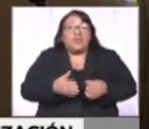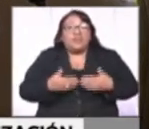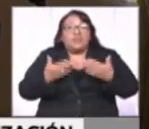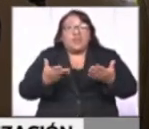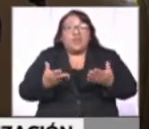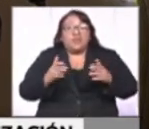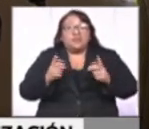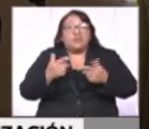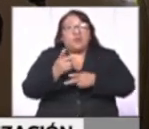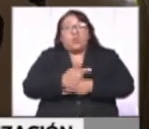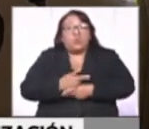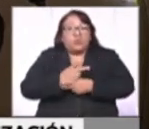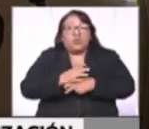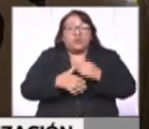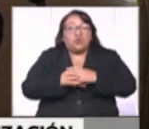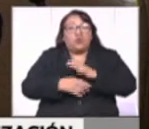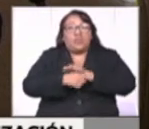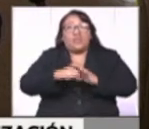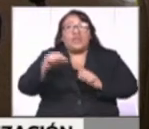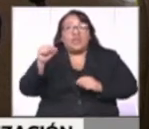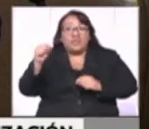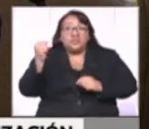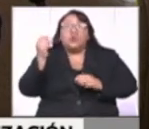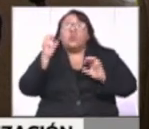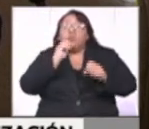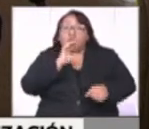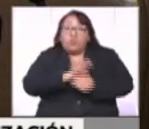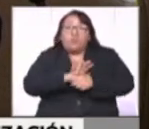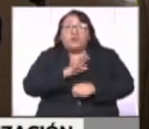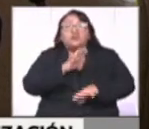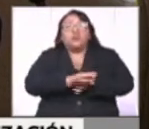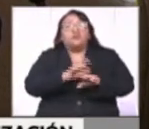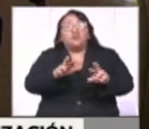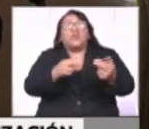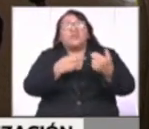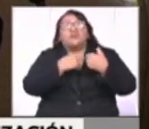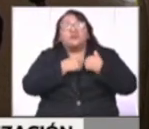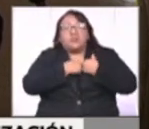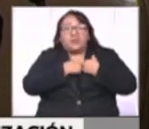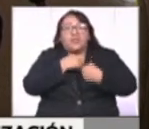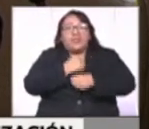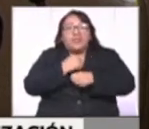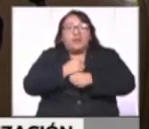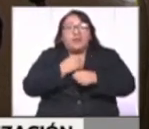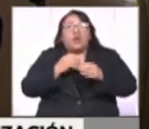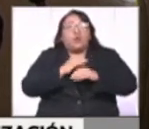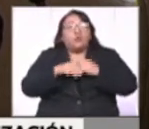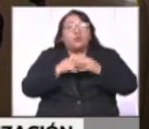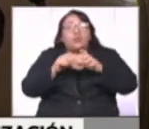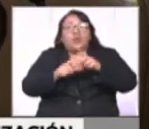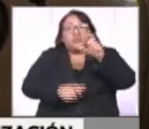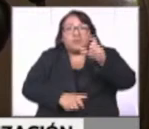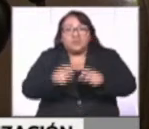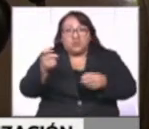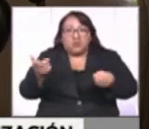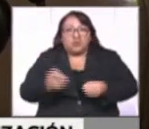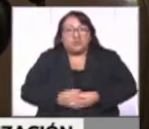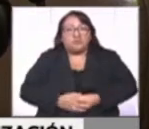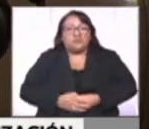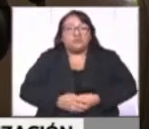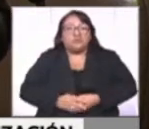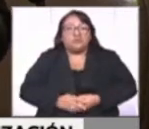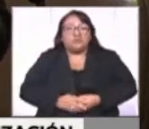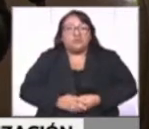en salvaguarda de los derechos y en cumplimiento de las obligaciones de la producción, de la población, perdón.